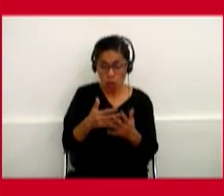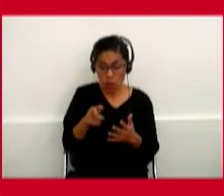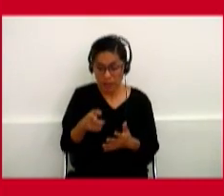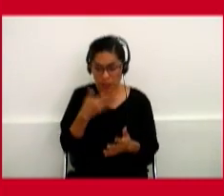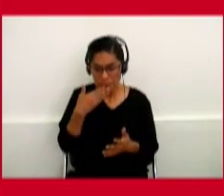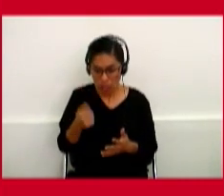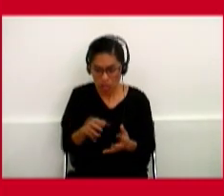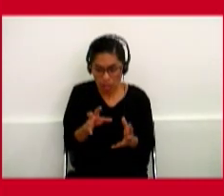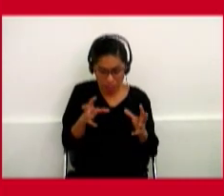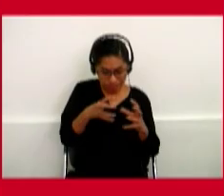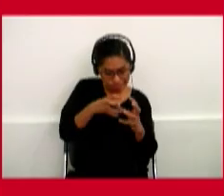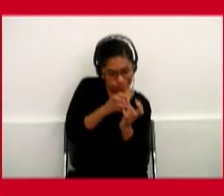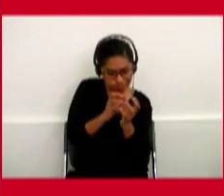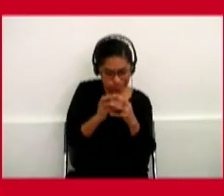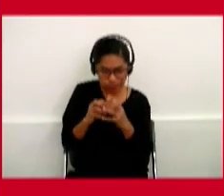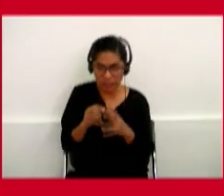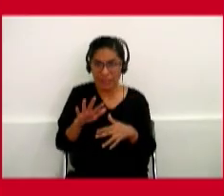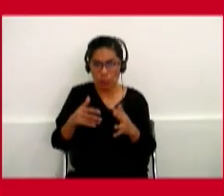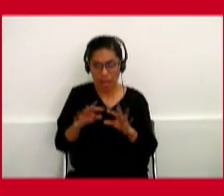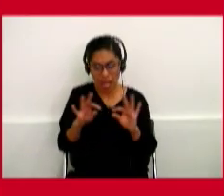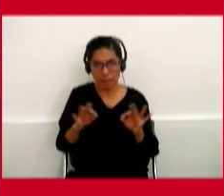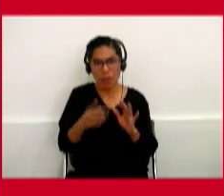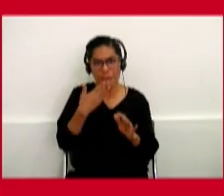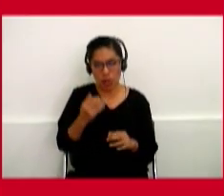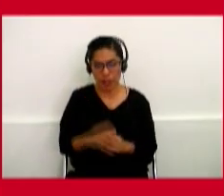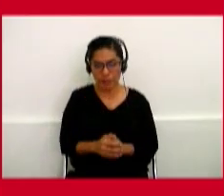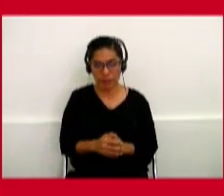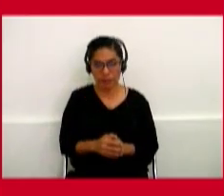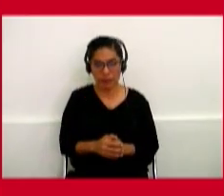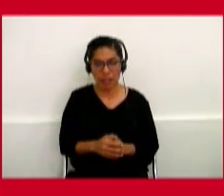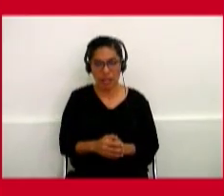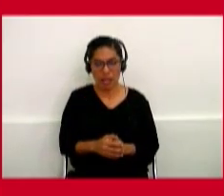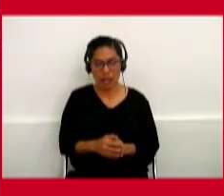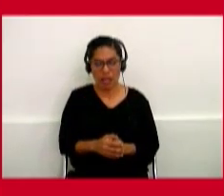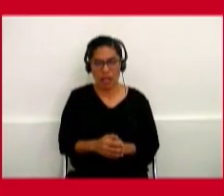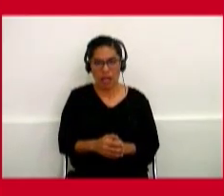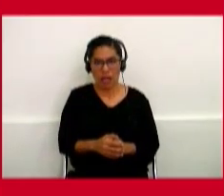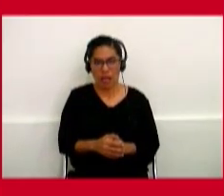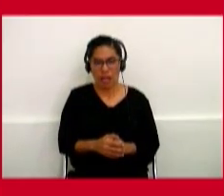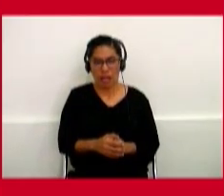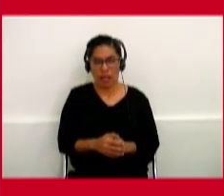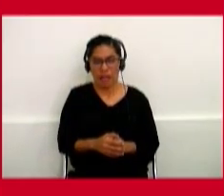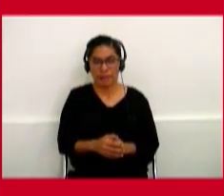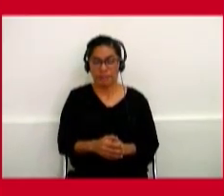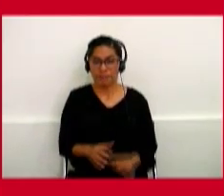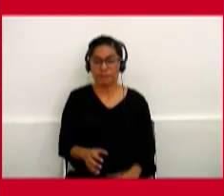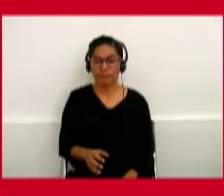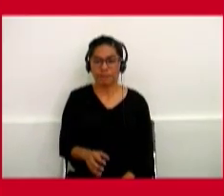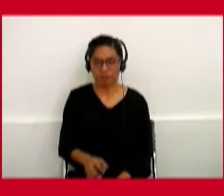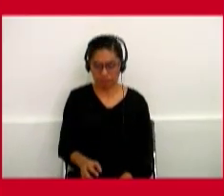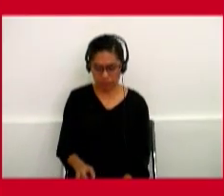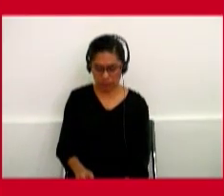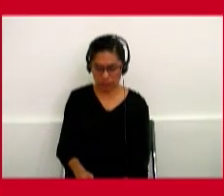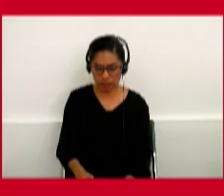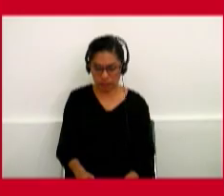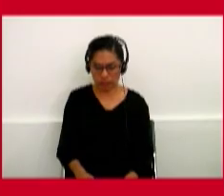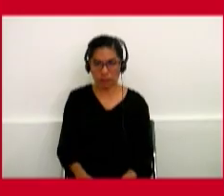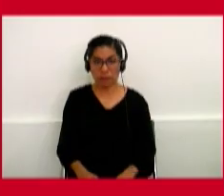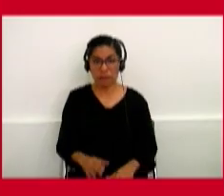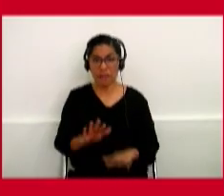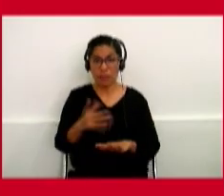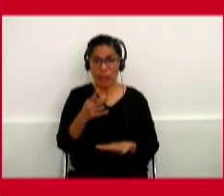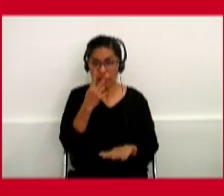fragmentación. La generación de valor se ha hecho un cálculo simulando a un mes,